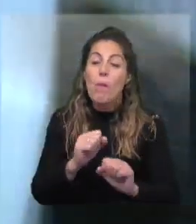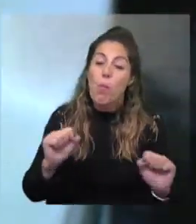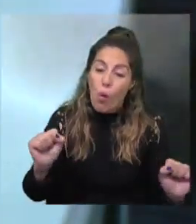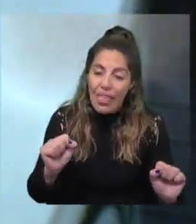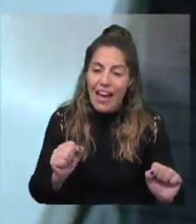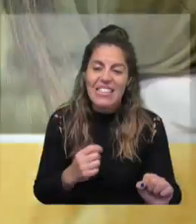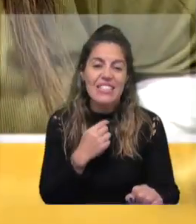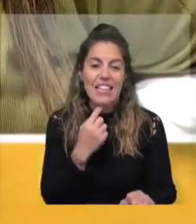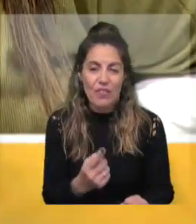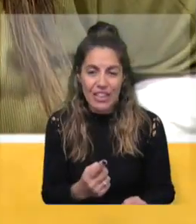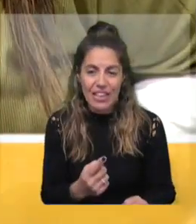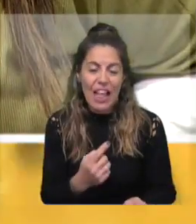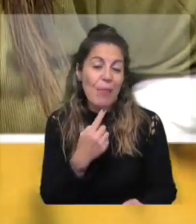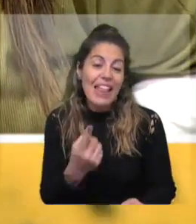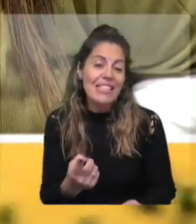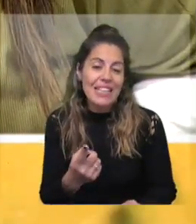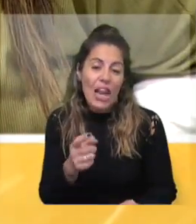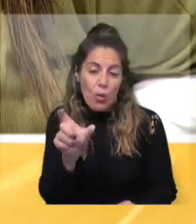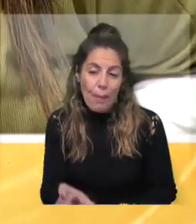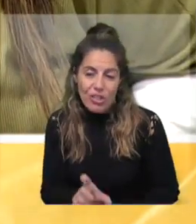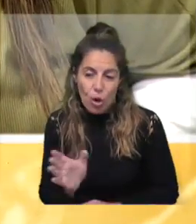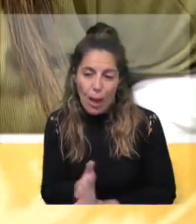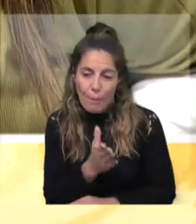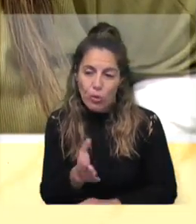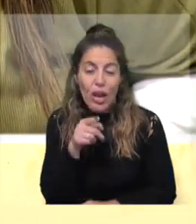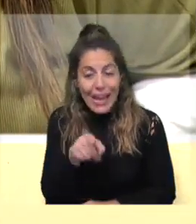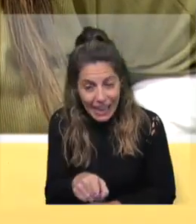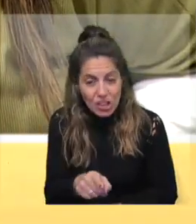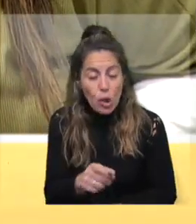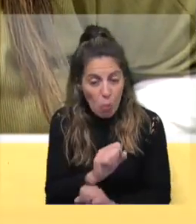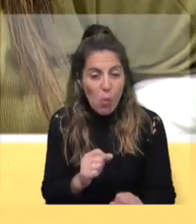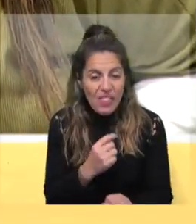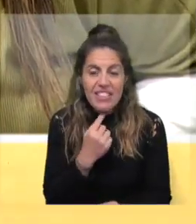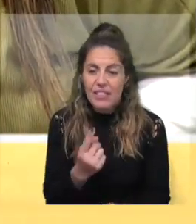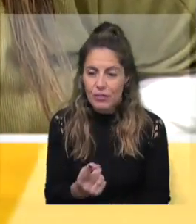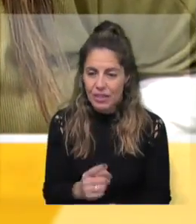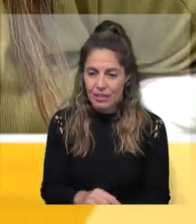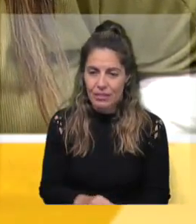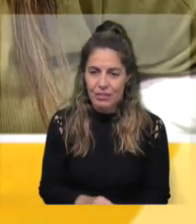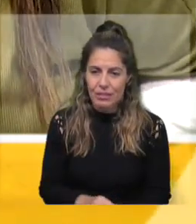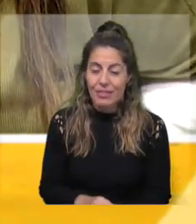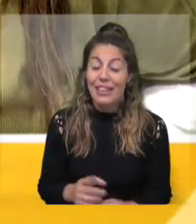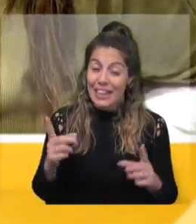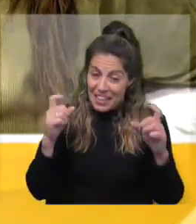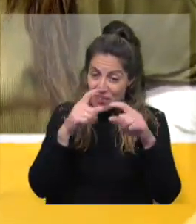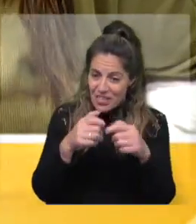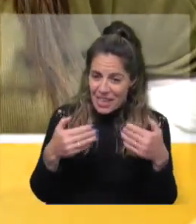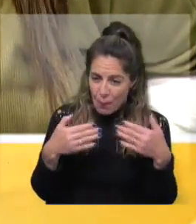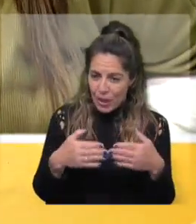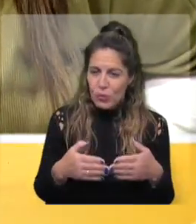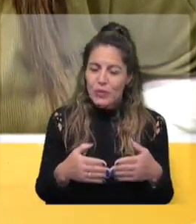utilizado, ya decirle a un productor, bueno, esto le va a servir? Qué difícil la pregunta.